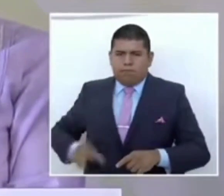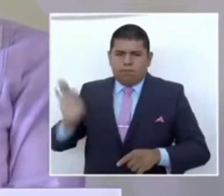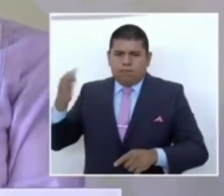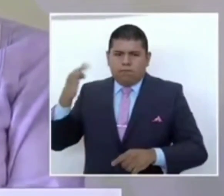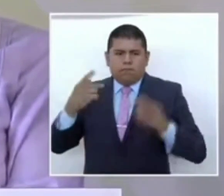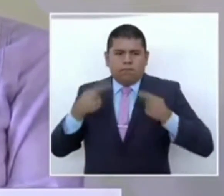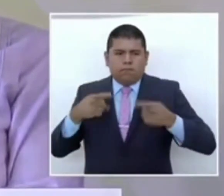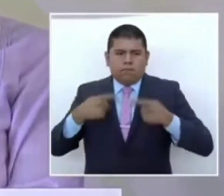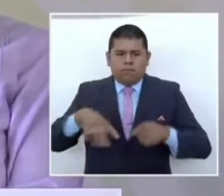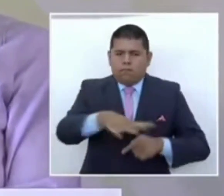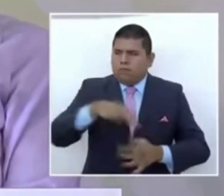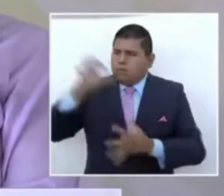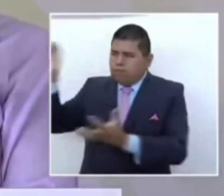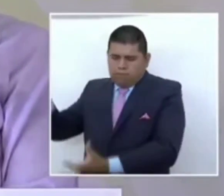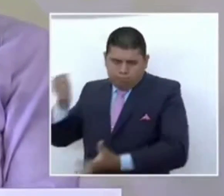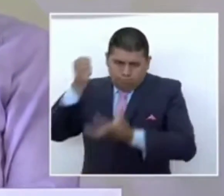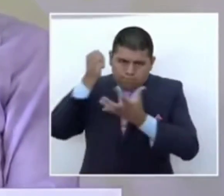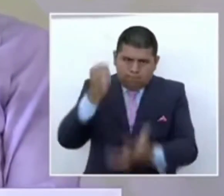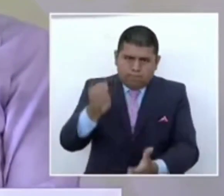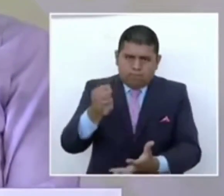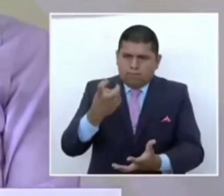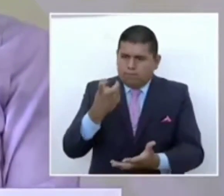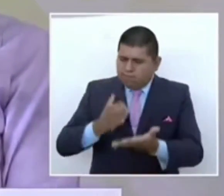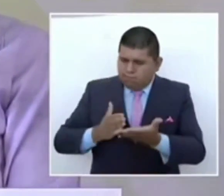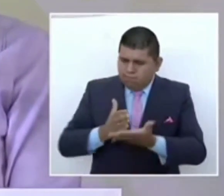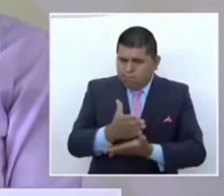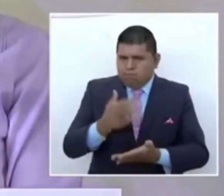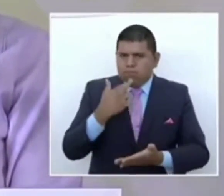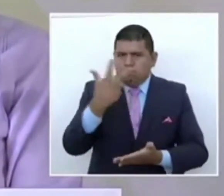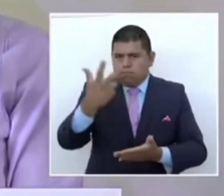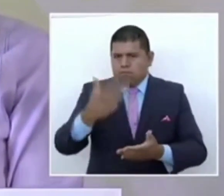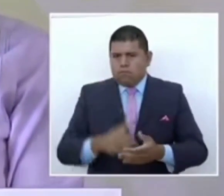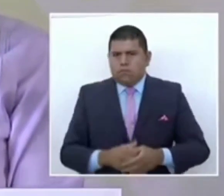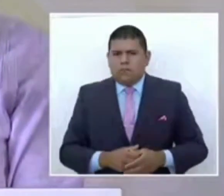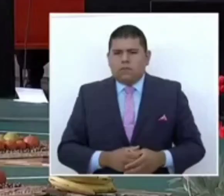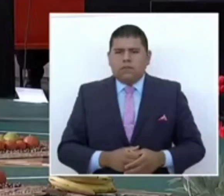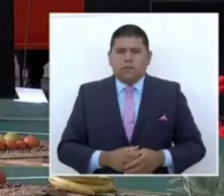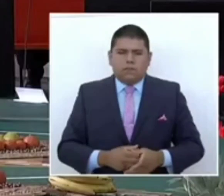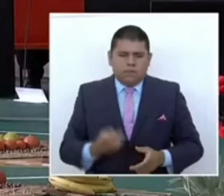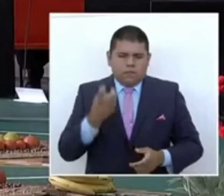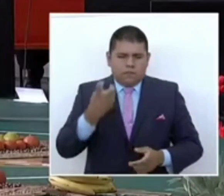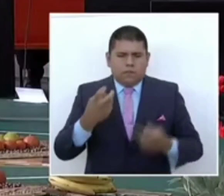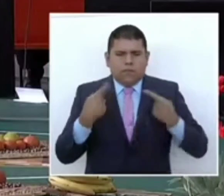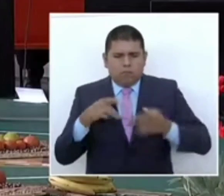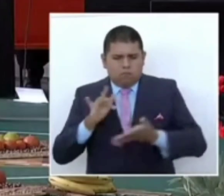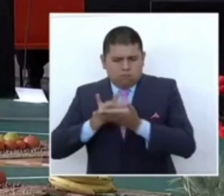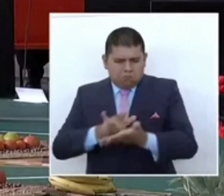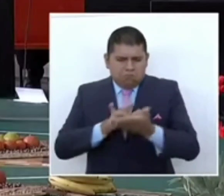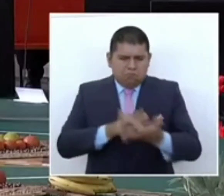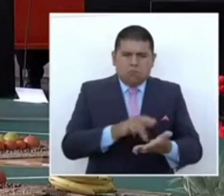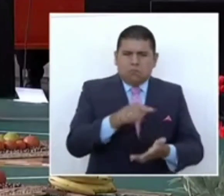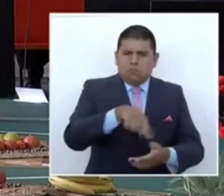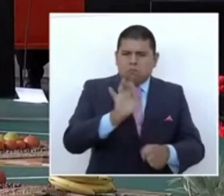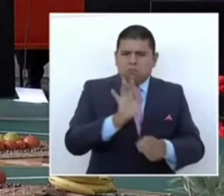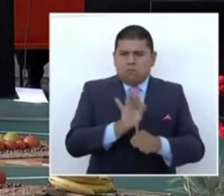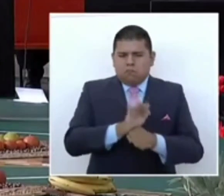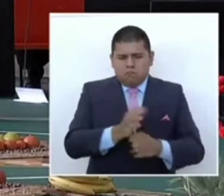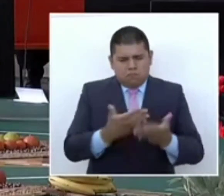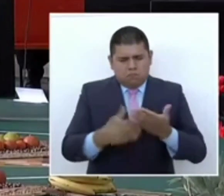sino que le llegue de manera directa el apoyo a los